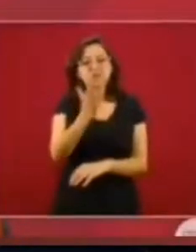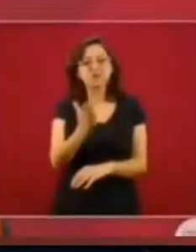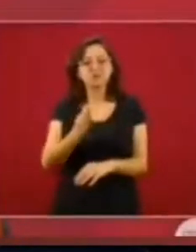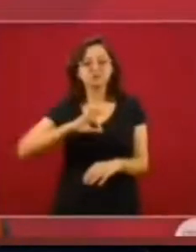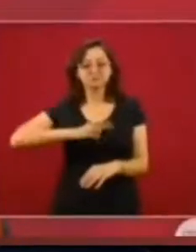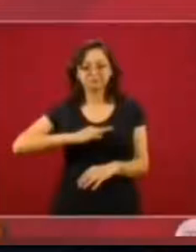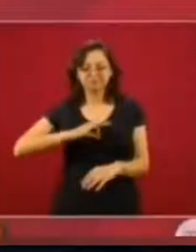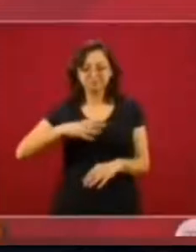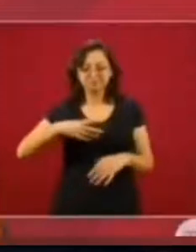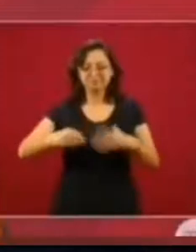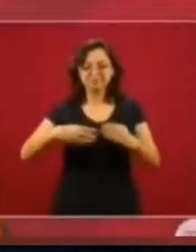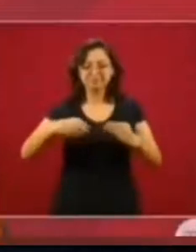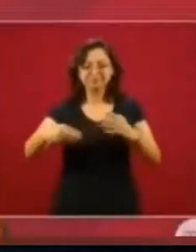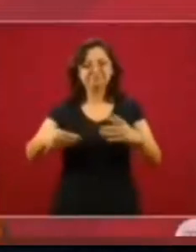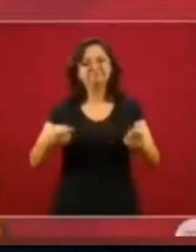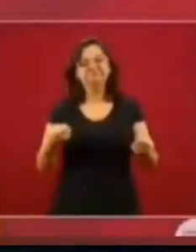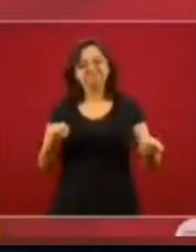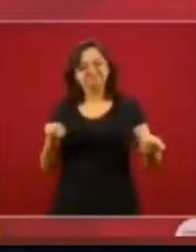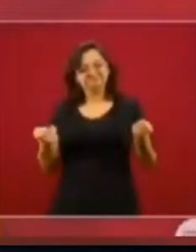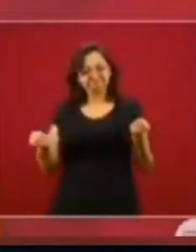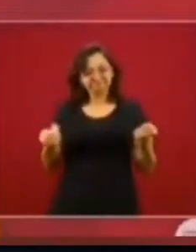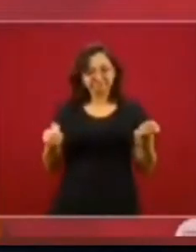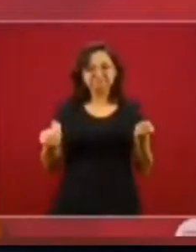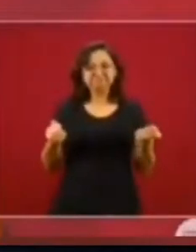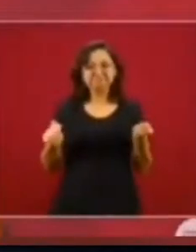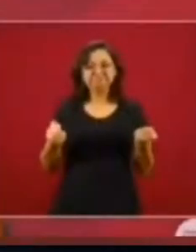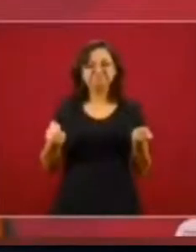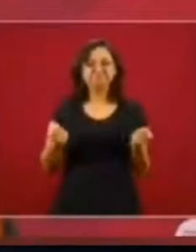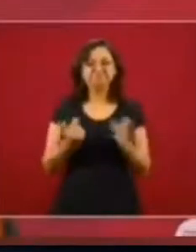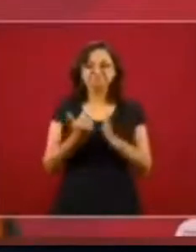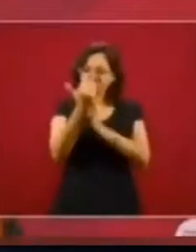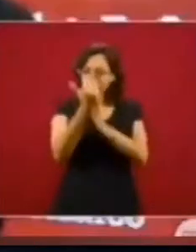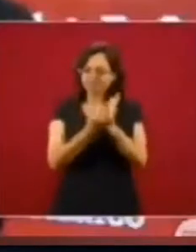domar la pandemia,